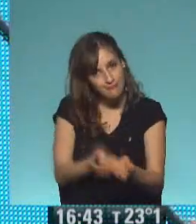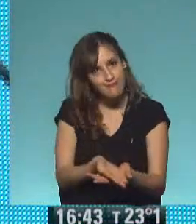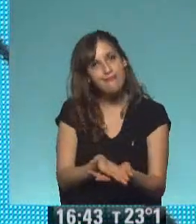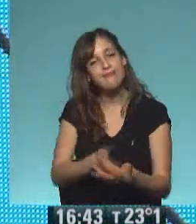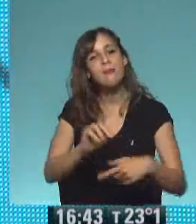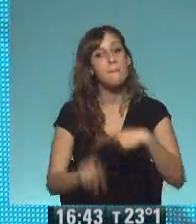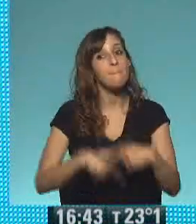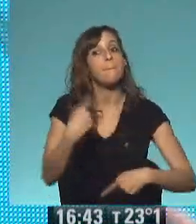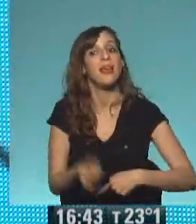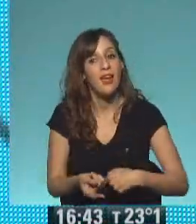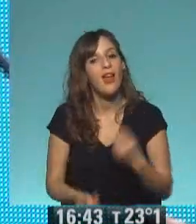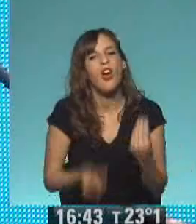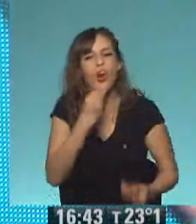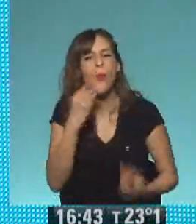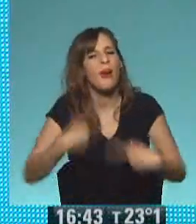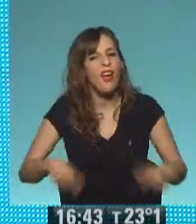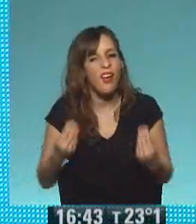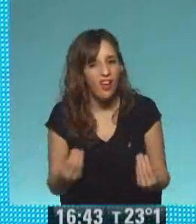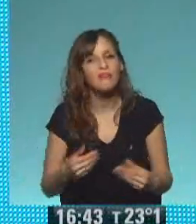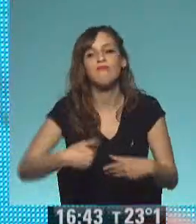habrá calabaza mañana